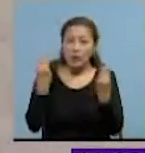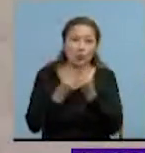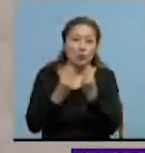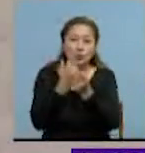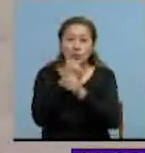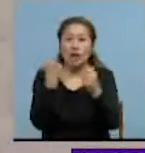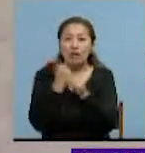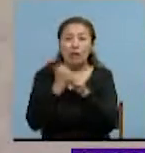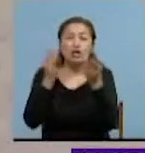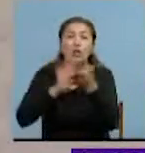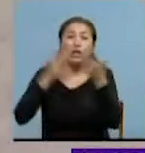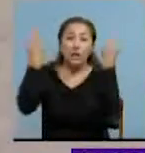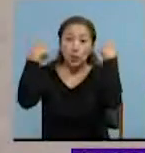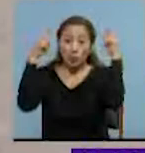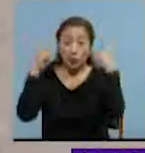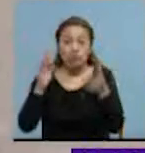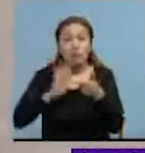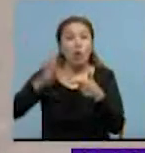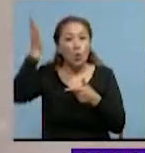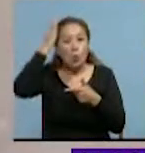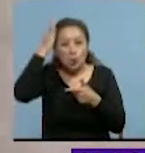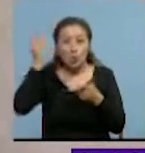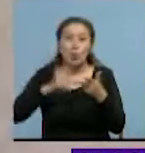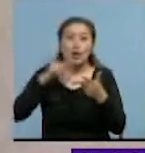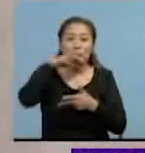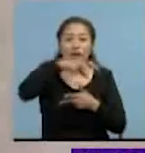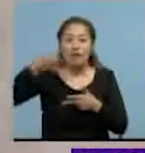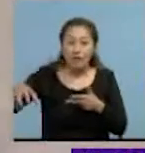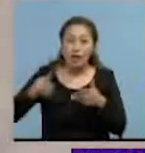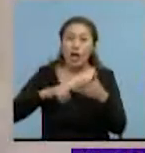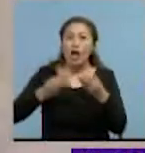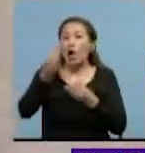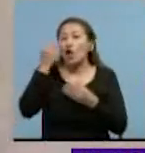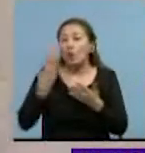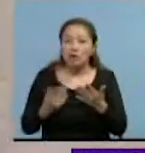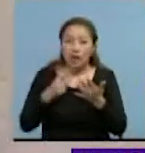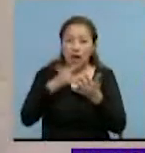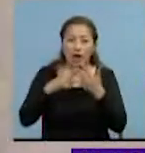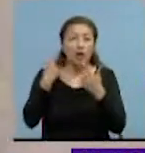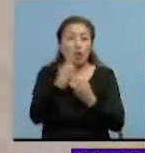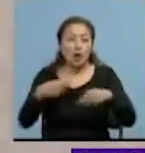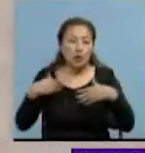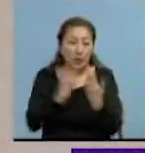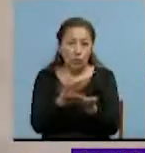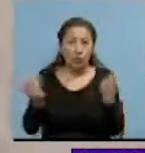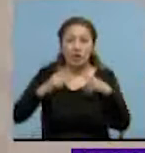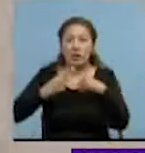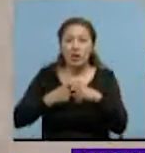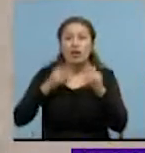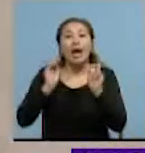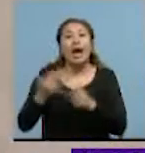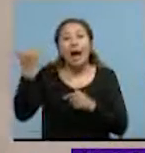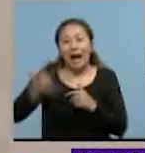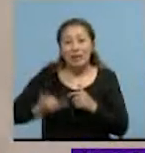tienen que ver con lo turístico, con lo cultural, ferias gastronómicas, de tejedores, la presentación de la Orquesta Siete